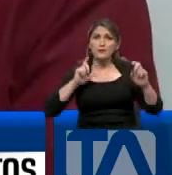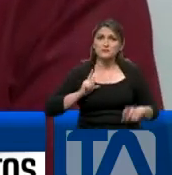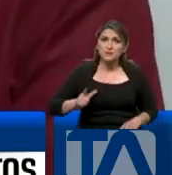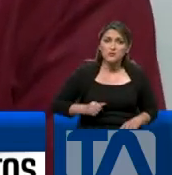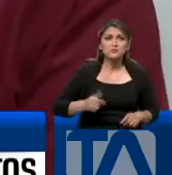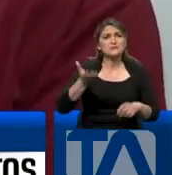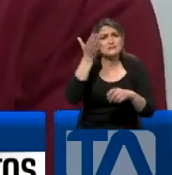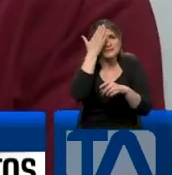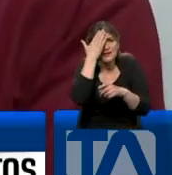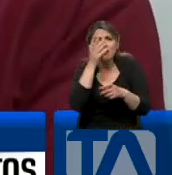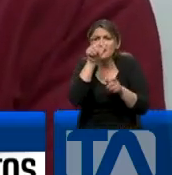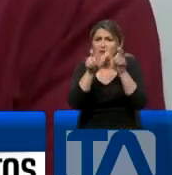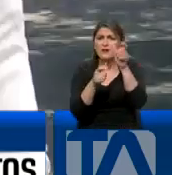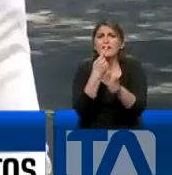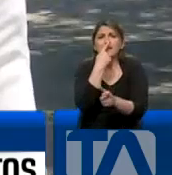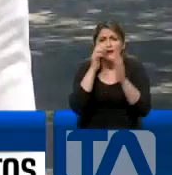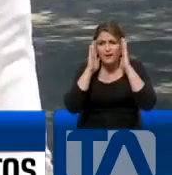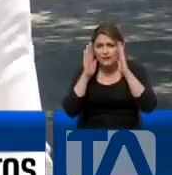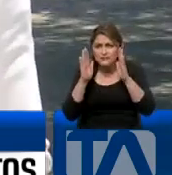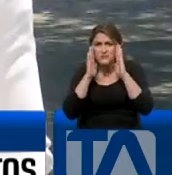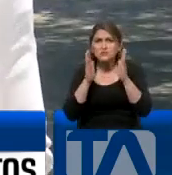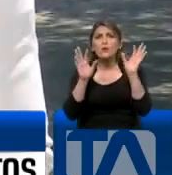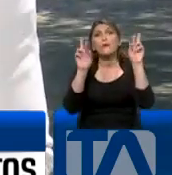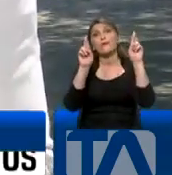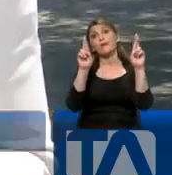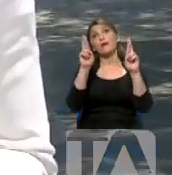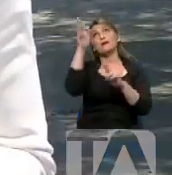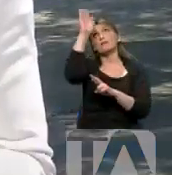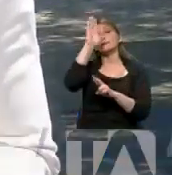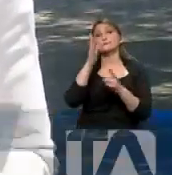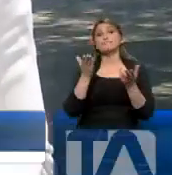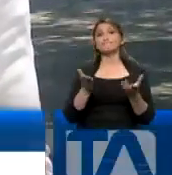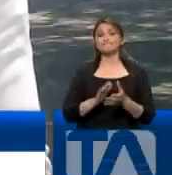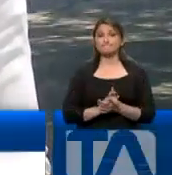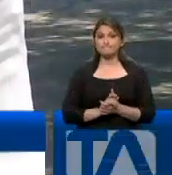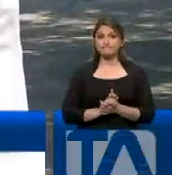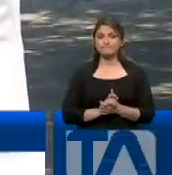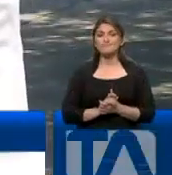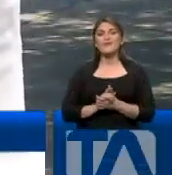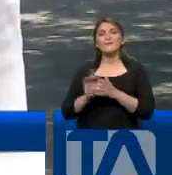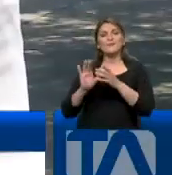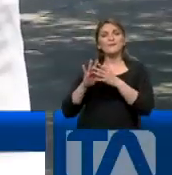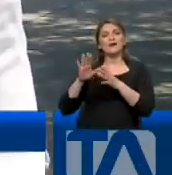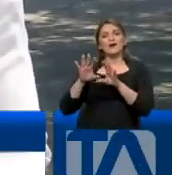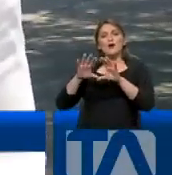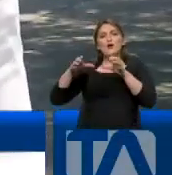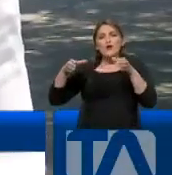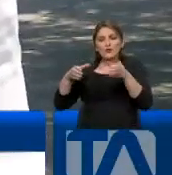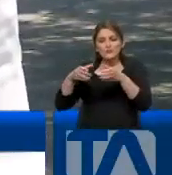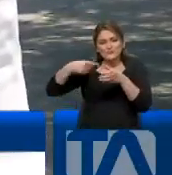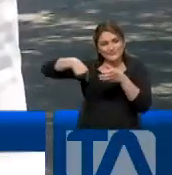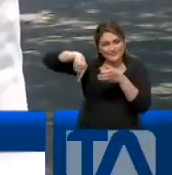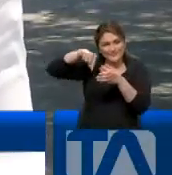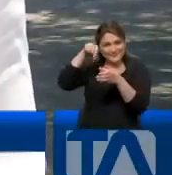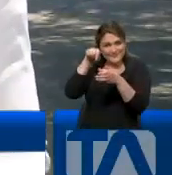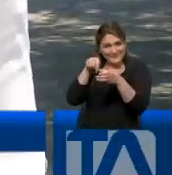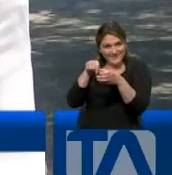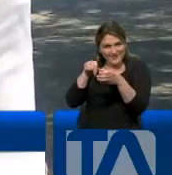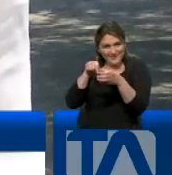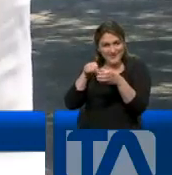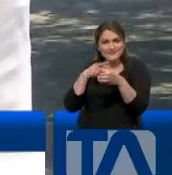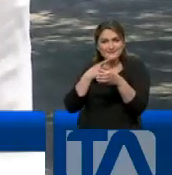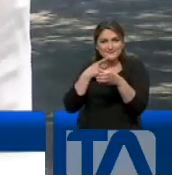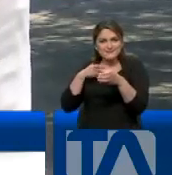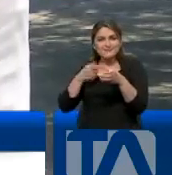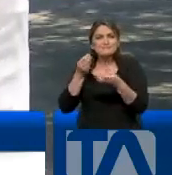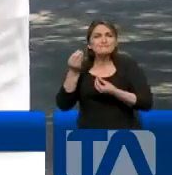salud, que se interese por la salud. Pero lo que sí puede comprometerse la Comisión Nacional de Medicamentos, de la que forma parte el exministro Luis Sarrazín,